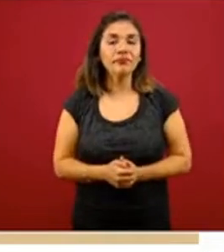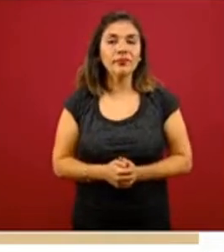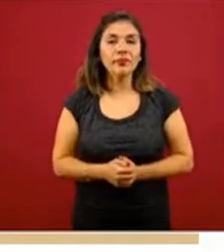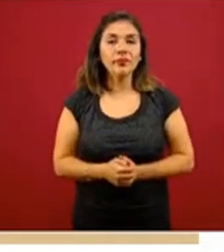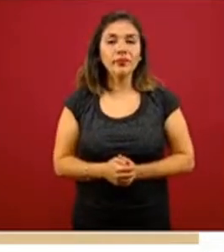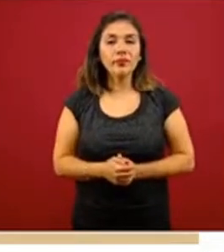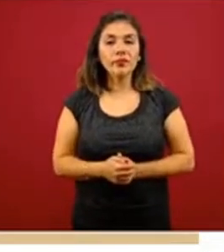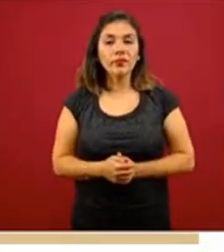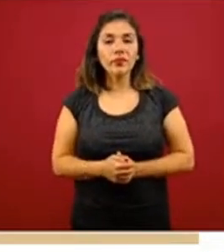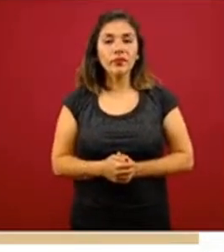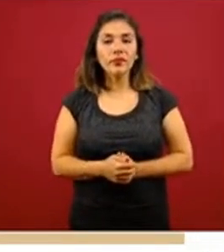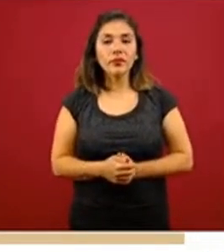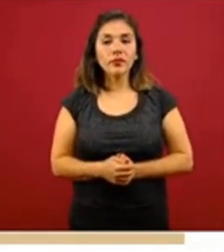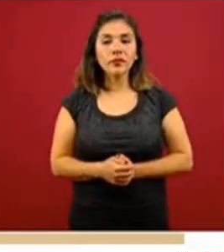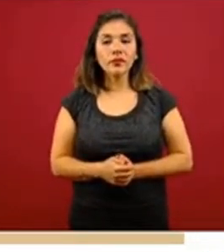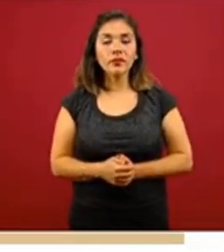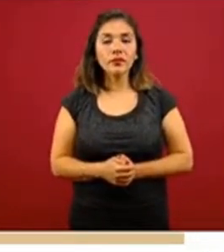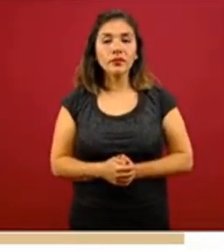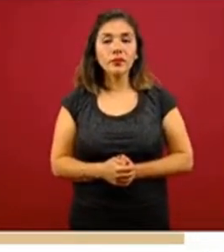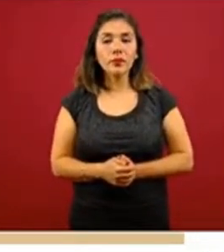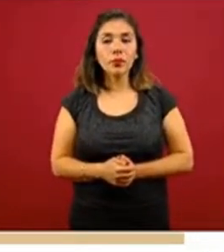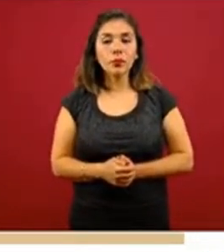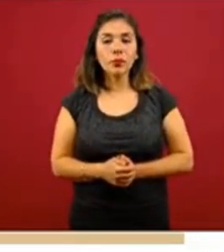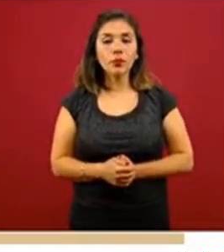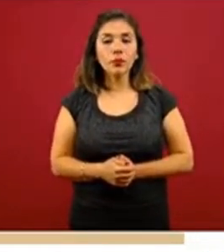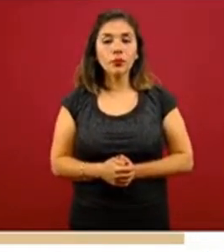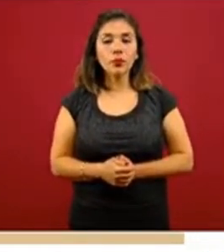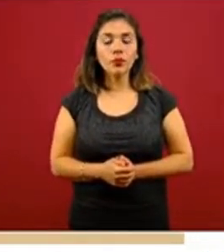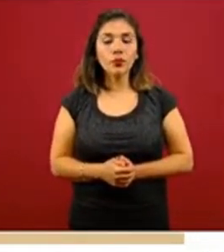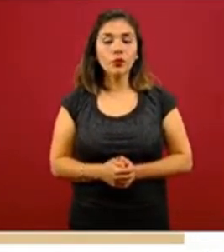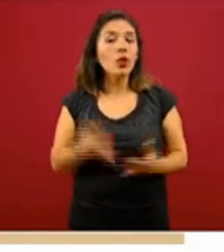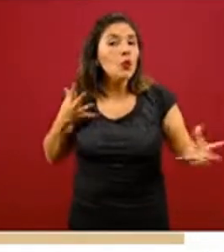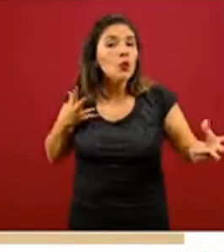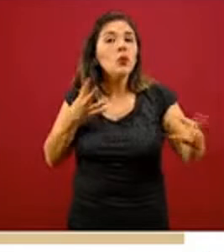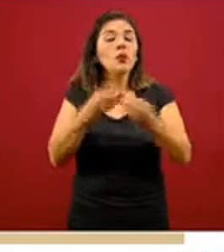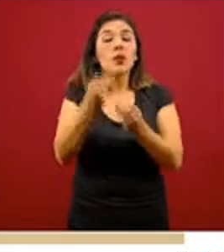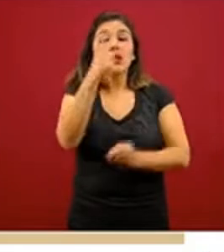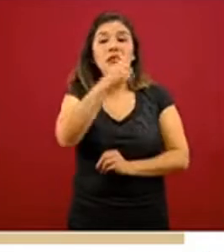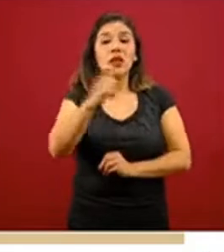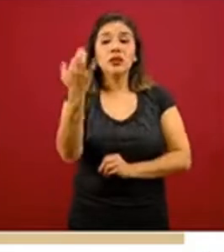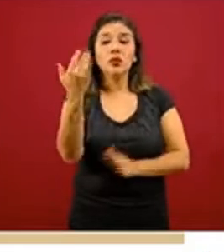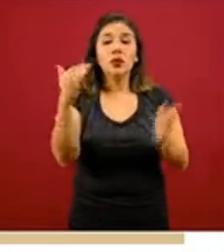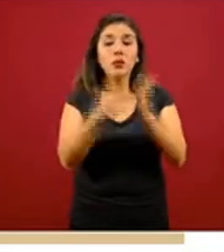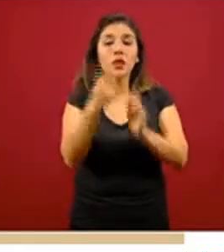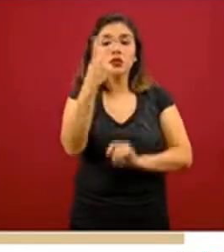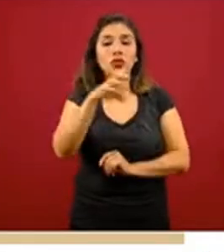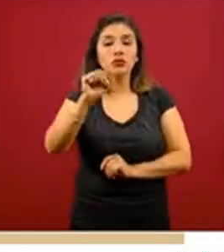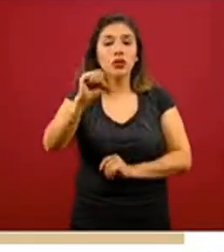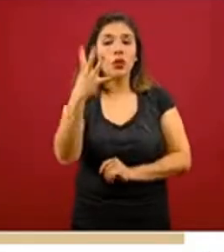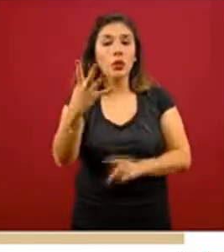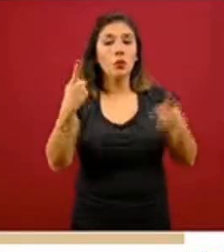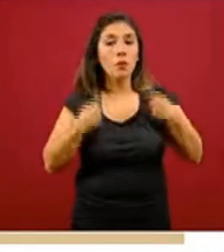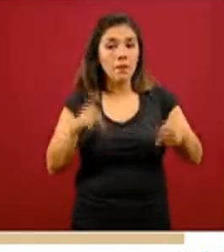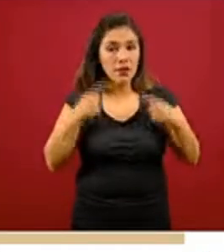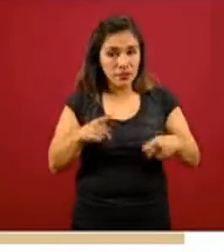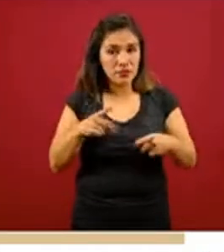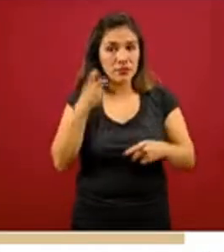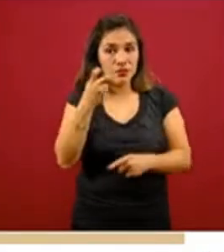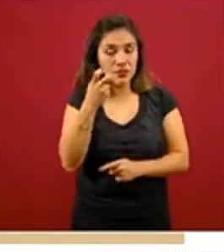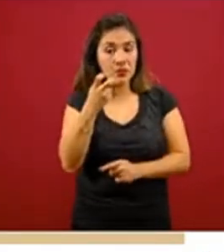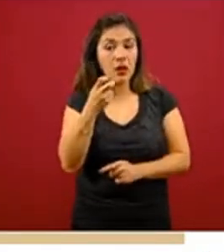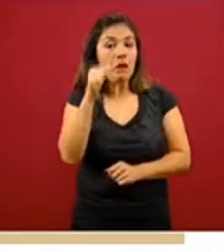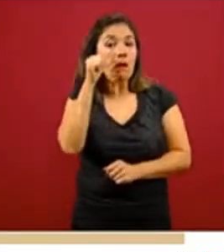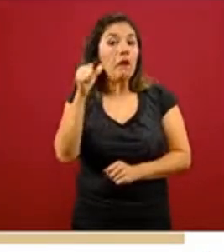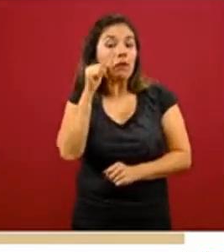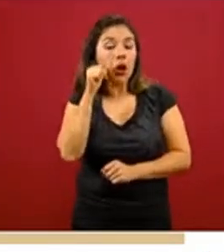siguiente diapositiva. La carga acumulada de los 150.264, el incremento del día de